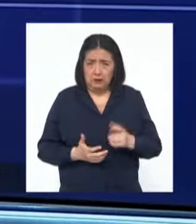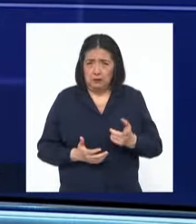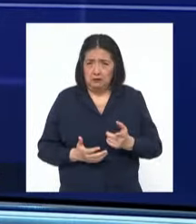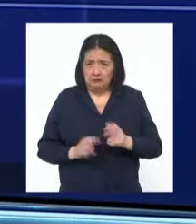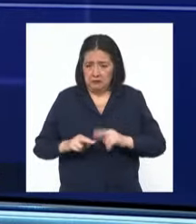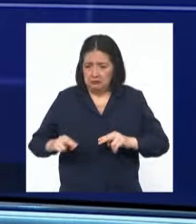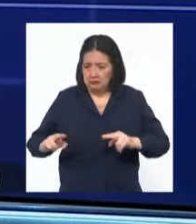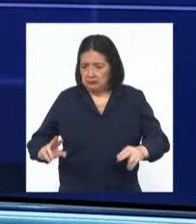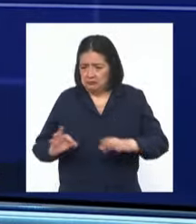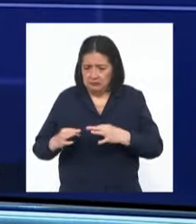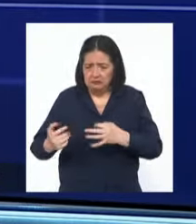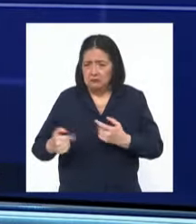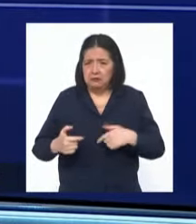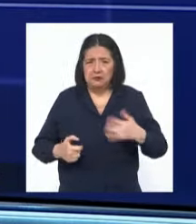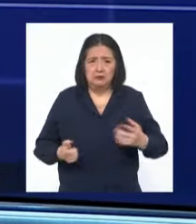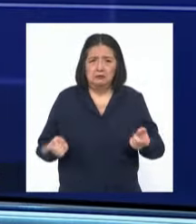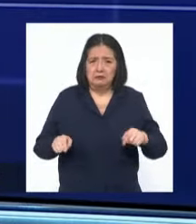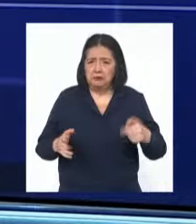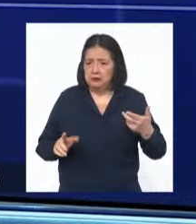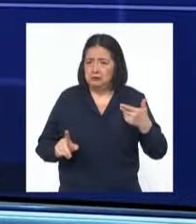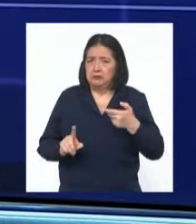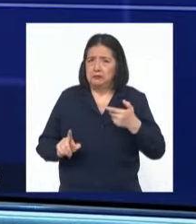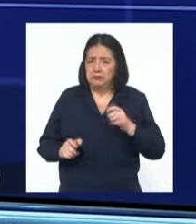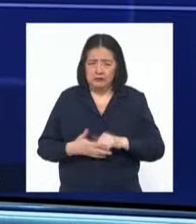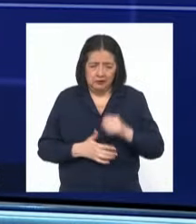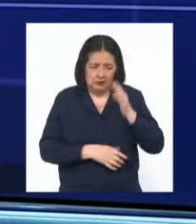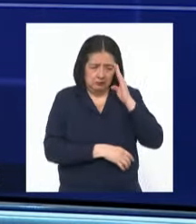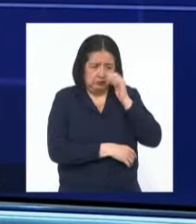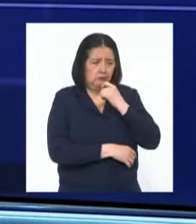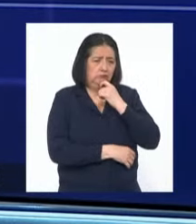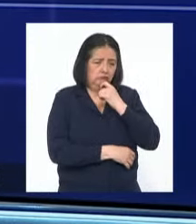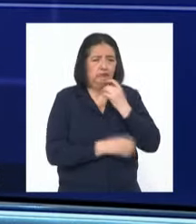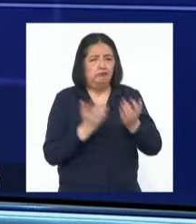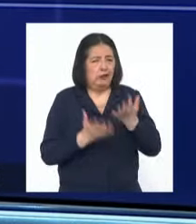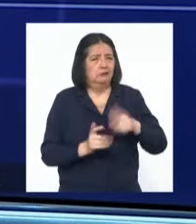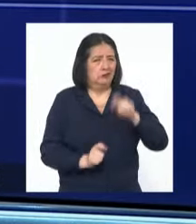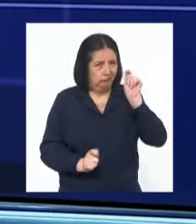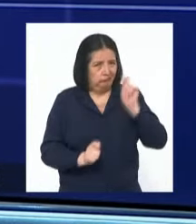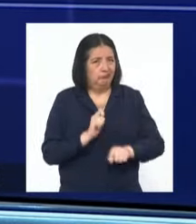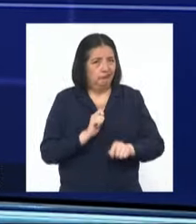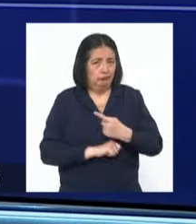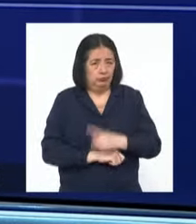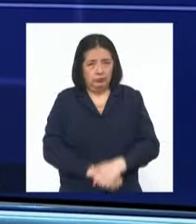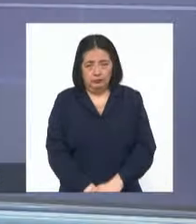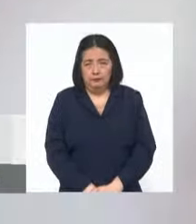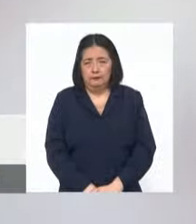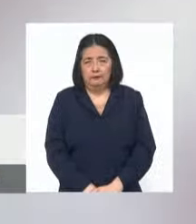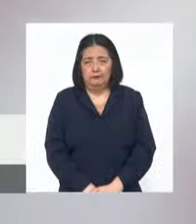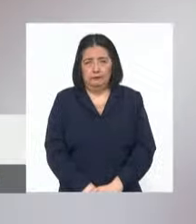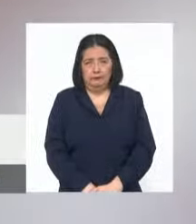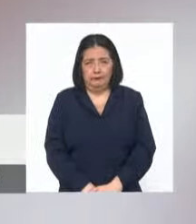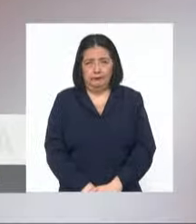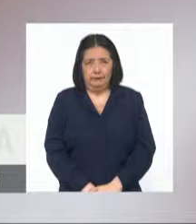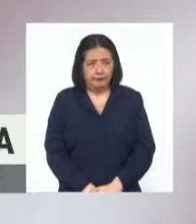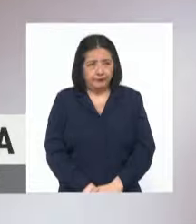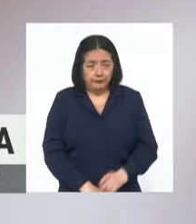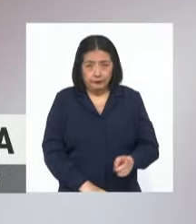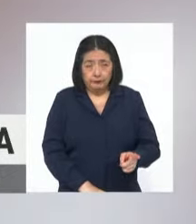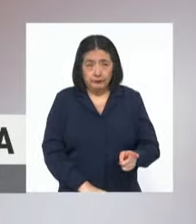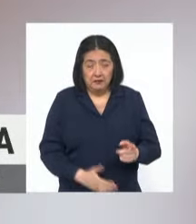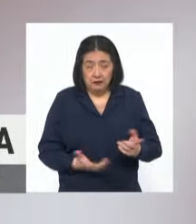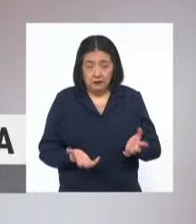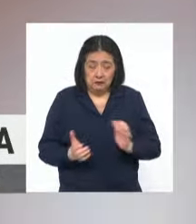familiares cuando ocurrió este terrible hecho. La policía no descarta que se trate de un ajuste de cuentas. Fue a almorzar